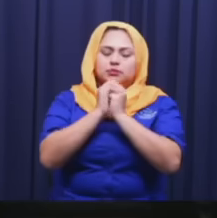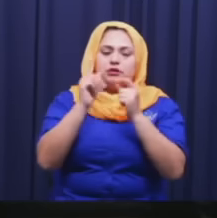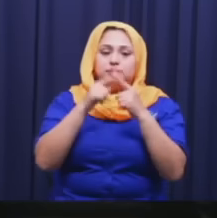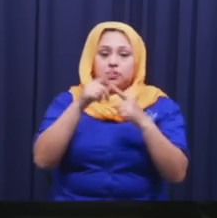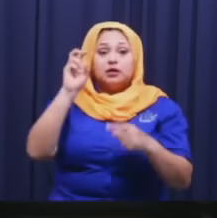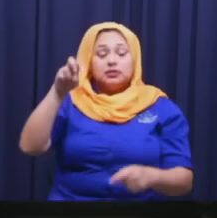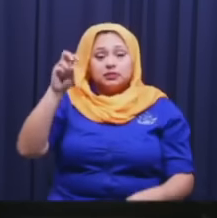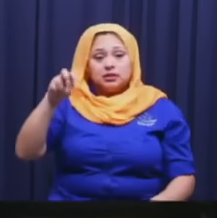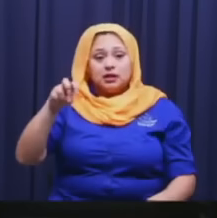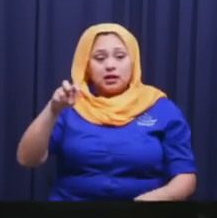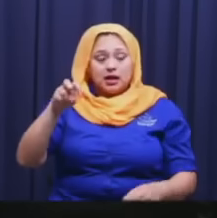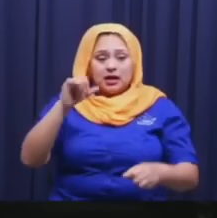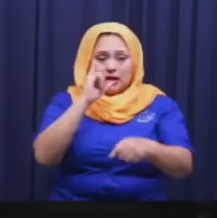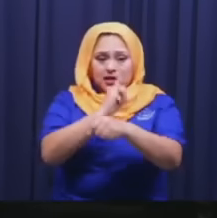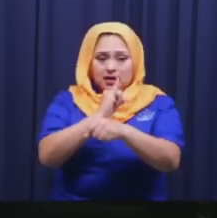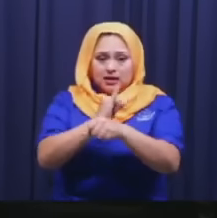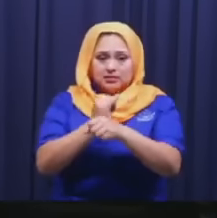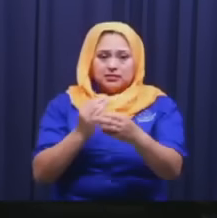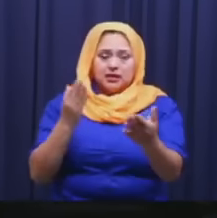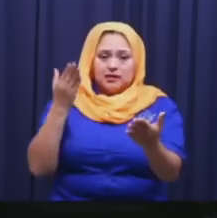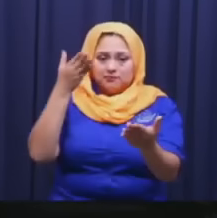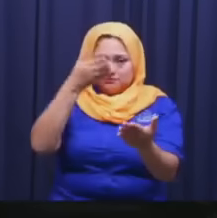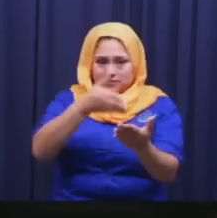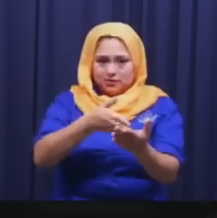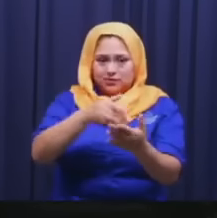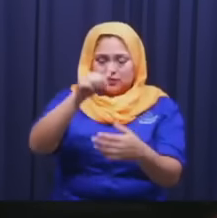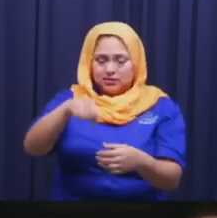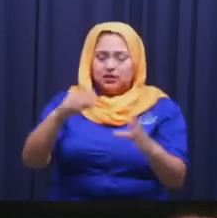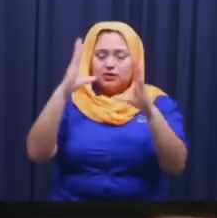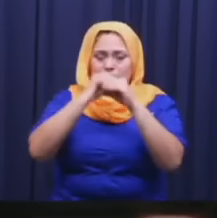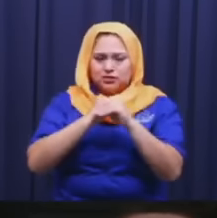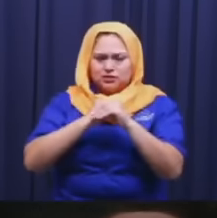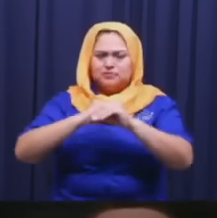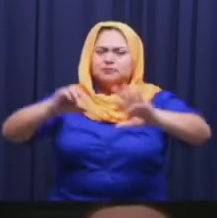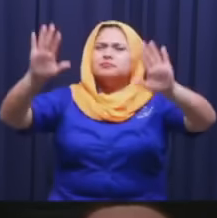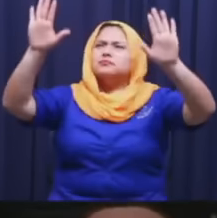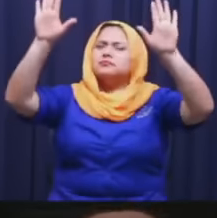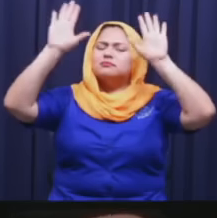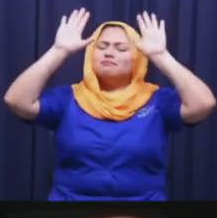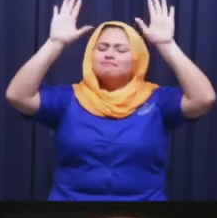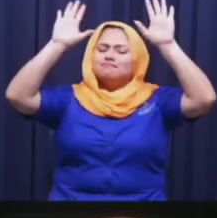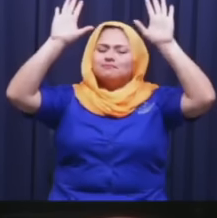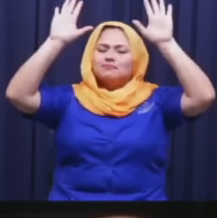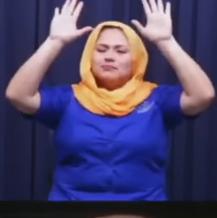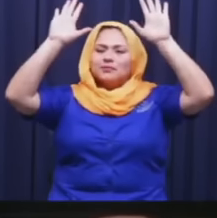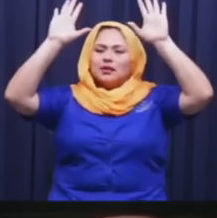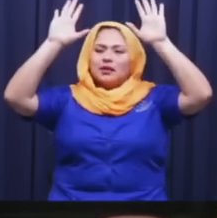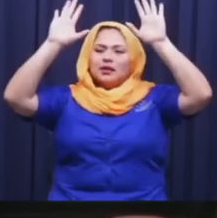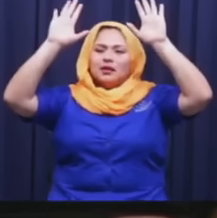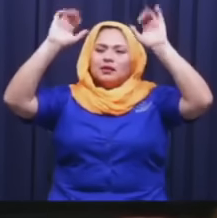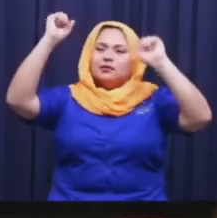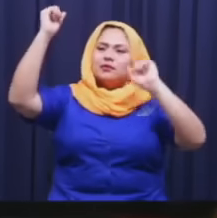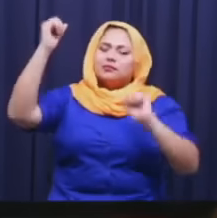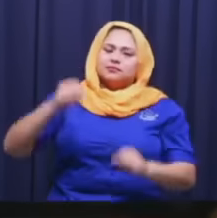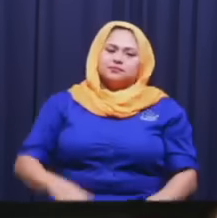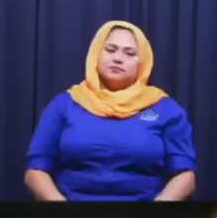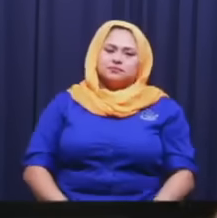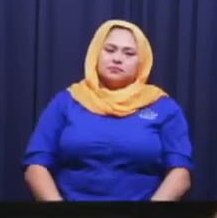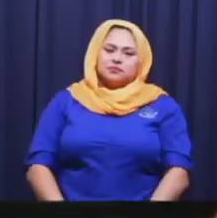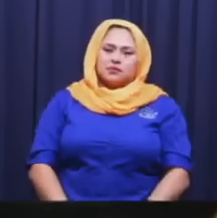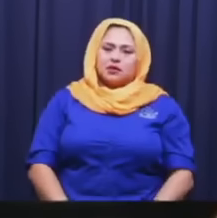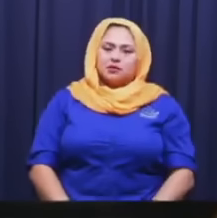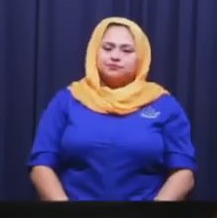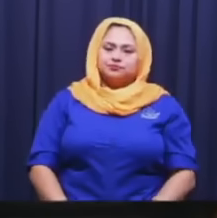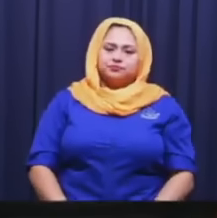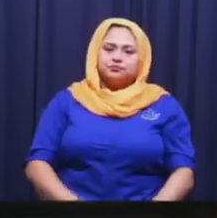las peticiones que el pueblo del Señor ha traído en esta noche. Levante sus manos y pongámonos delante de su presencia. Sigamos